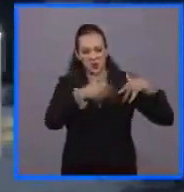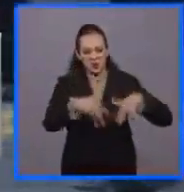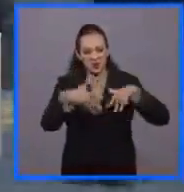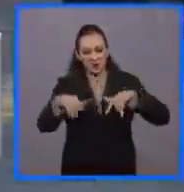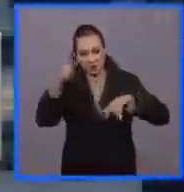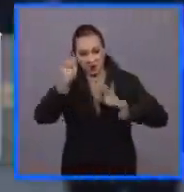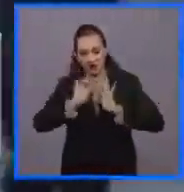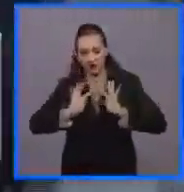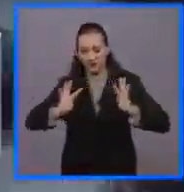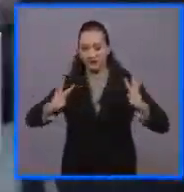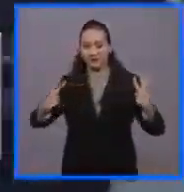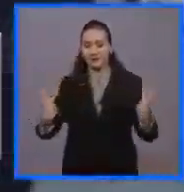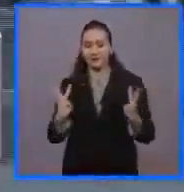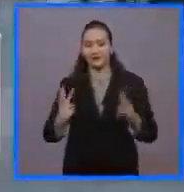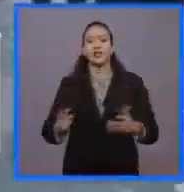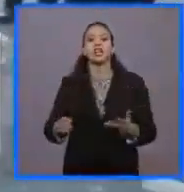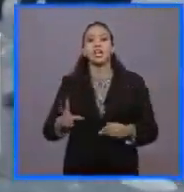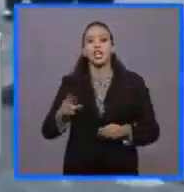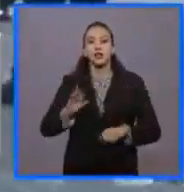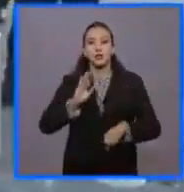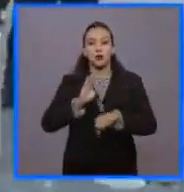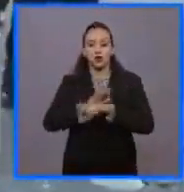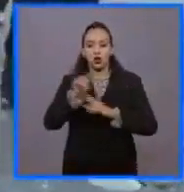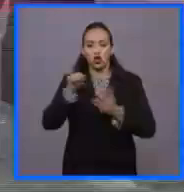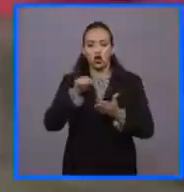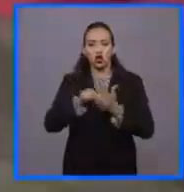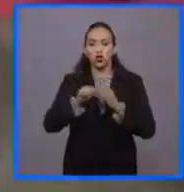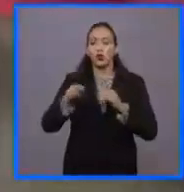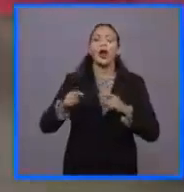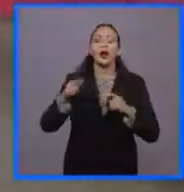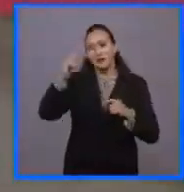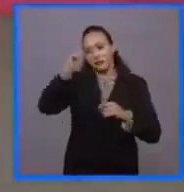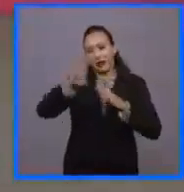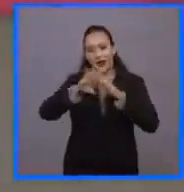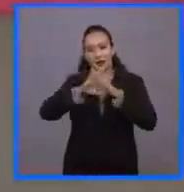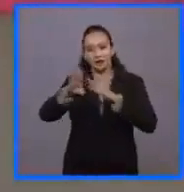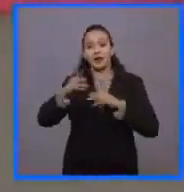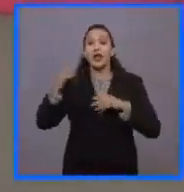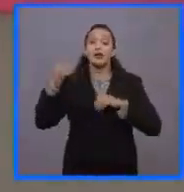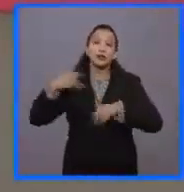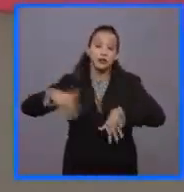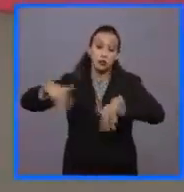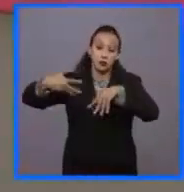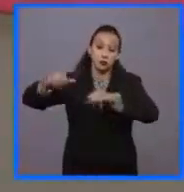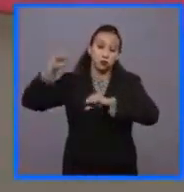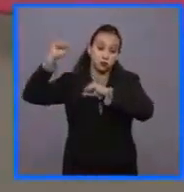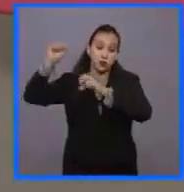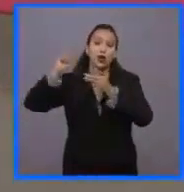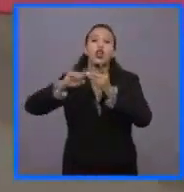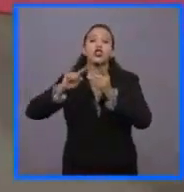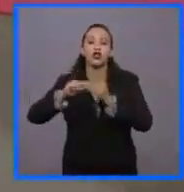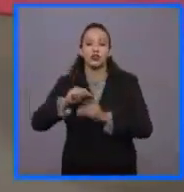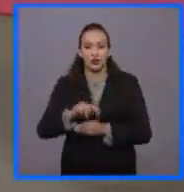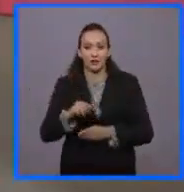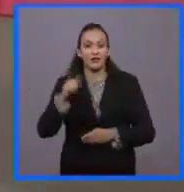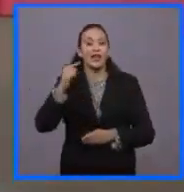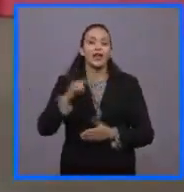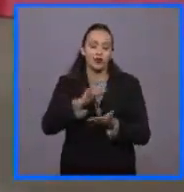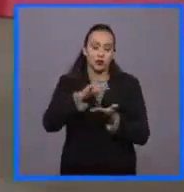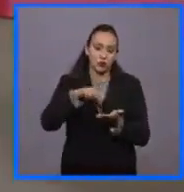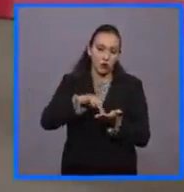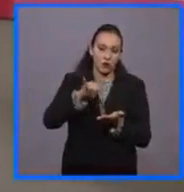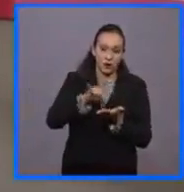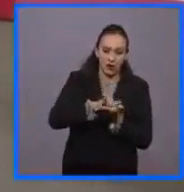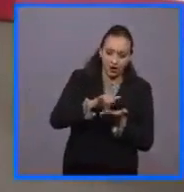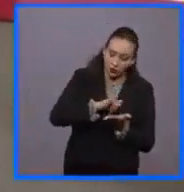las instalaciones del Servicio de Inmigración y Control de Aduanas. Las protestas se han replicado en la capital, Washington, en Nueva York,